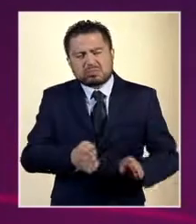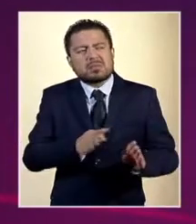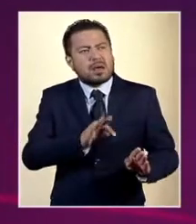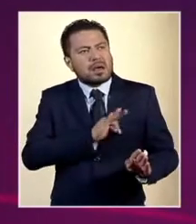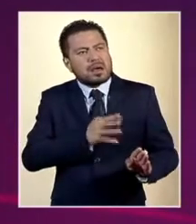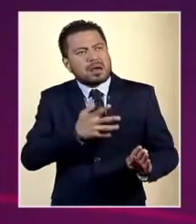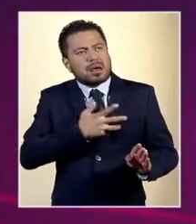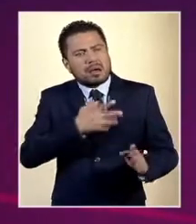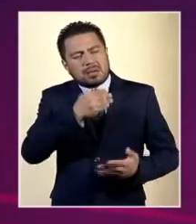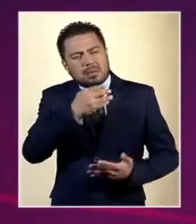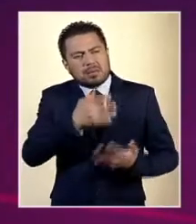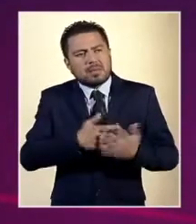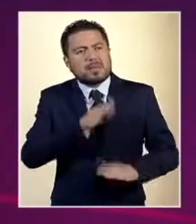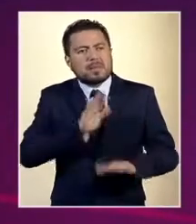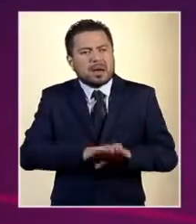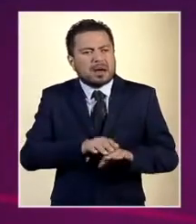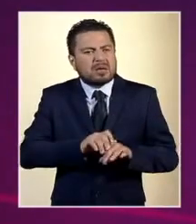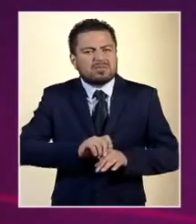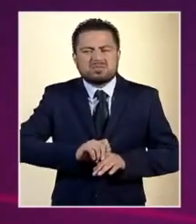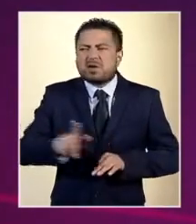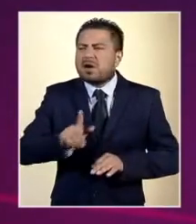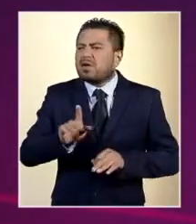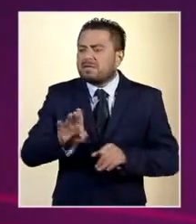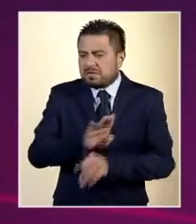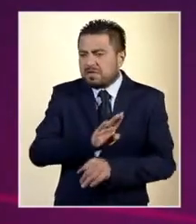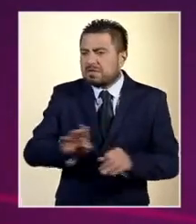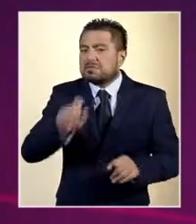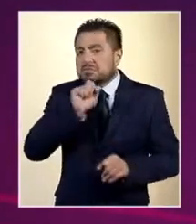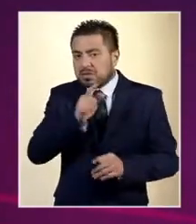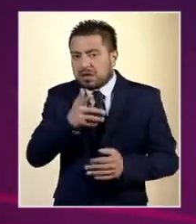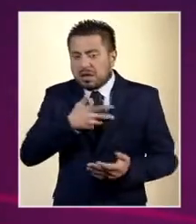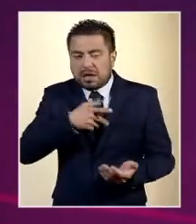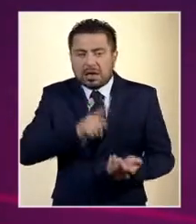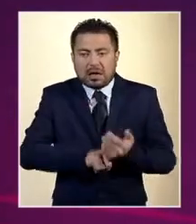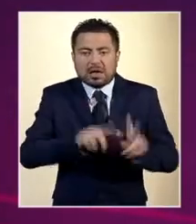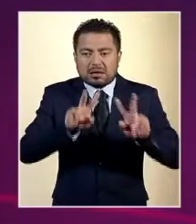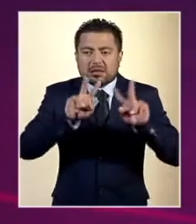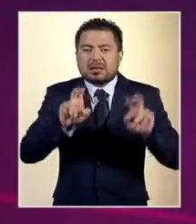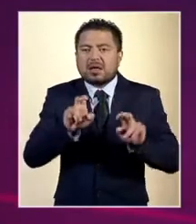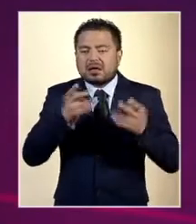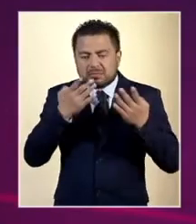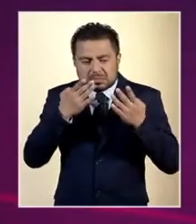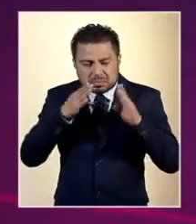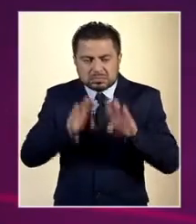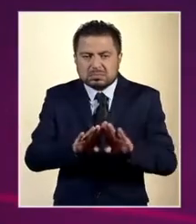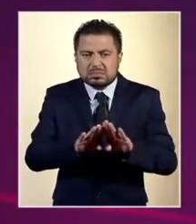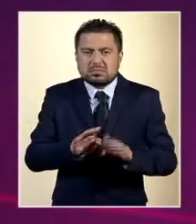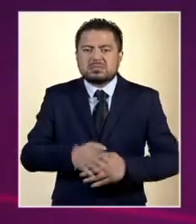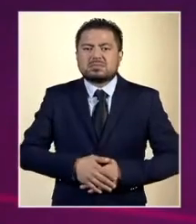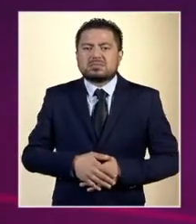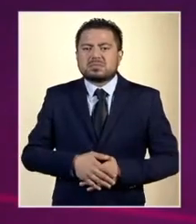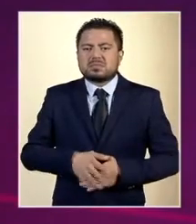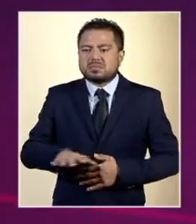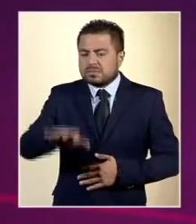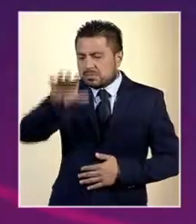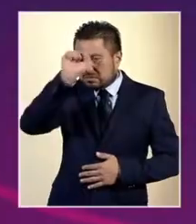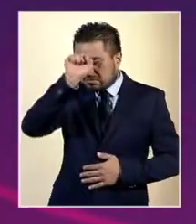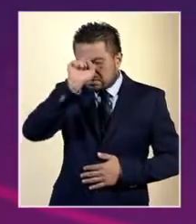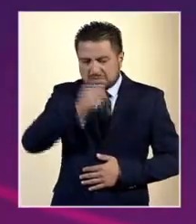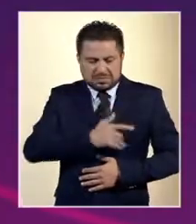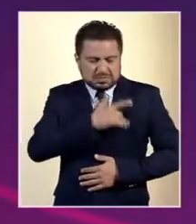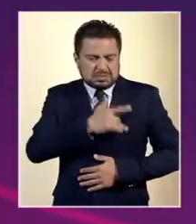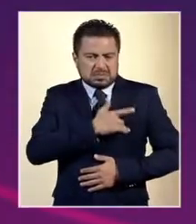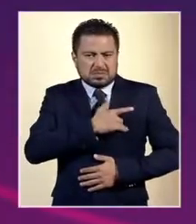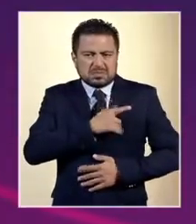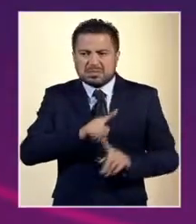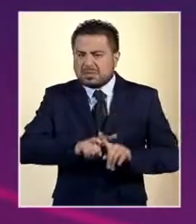tendrían muchos oficios y muchos beneficios. El tema es que están cerrados. La adopción de una